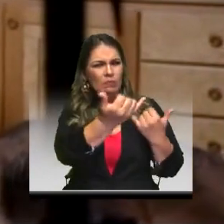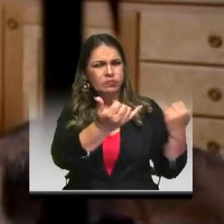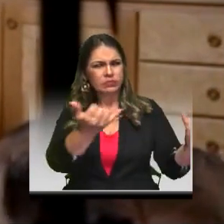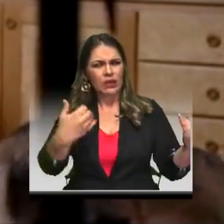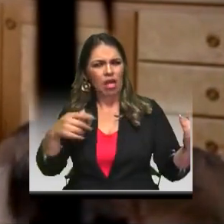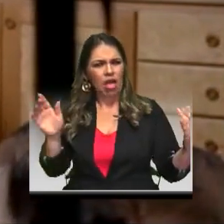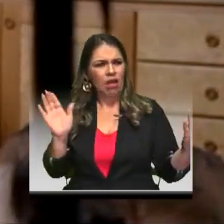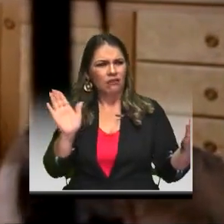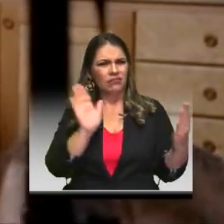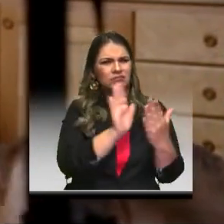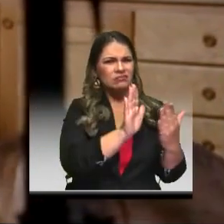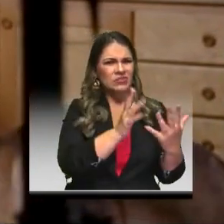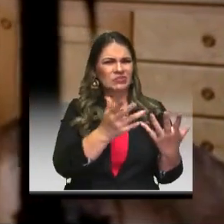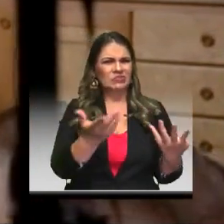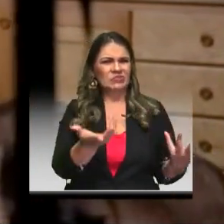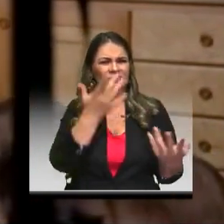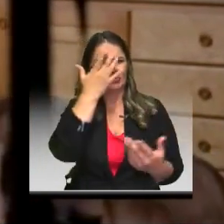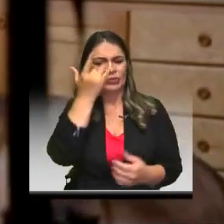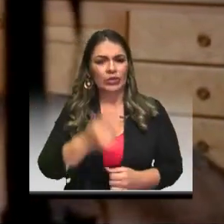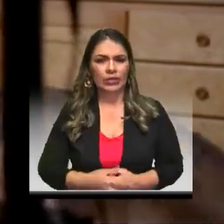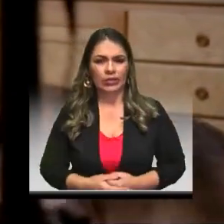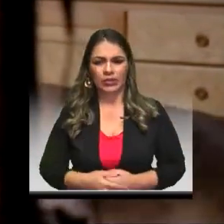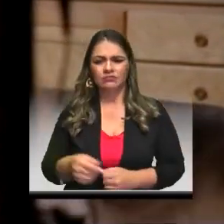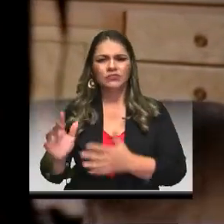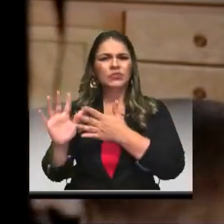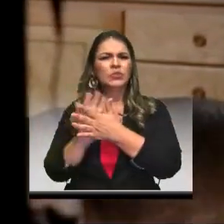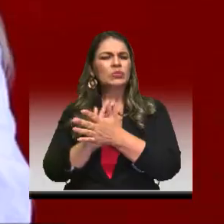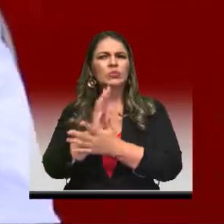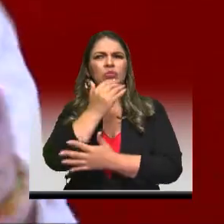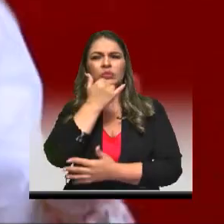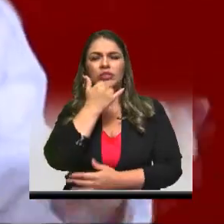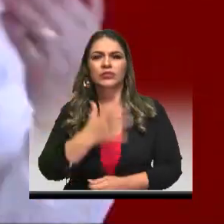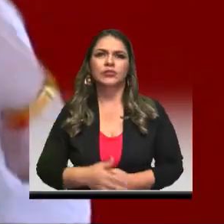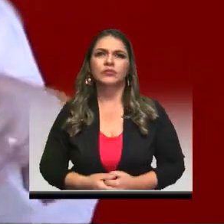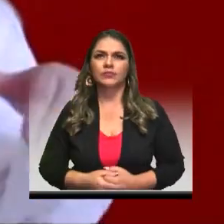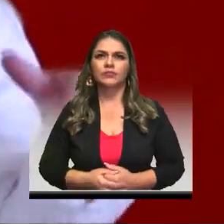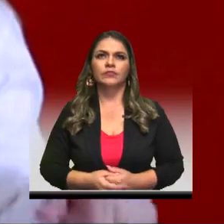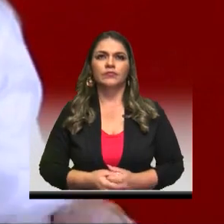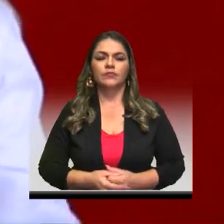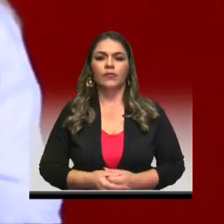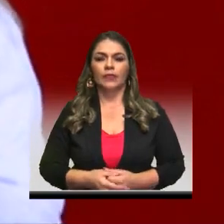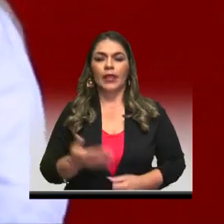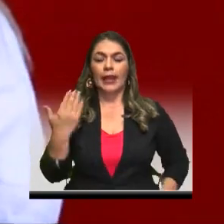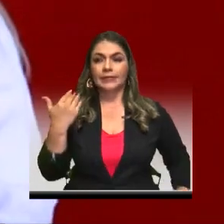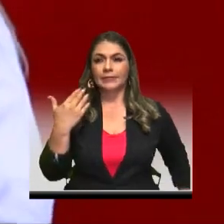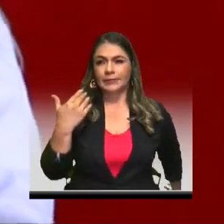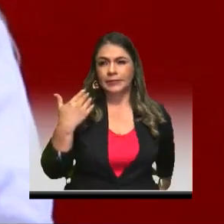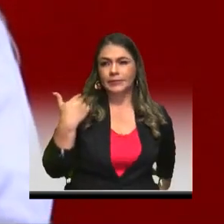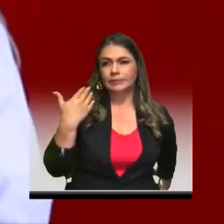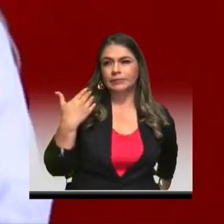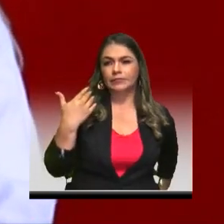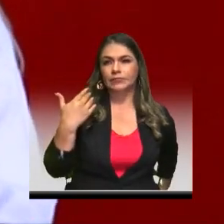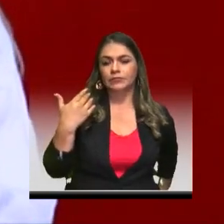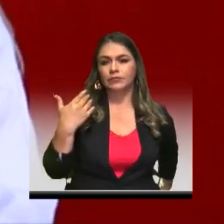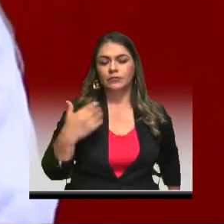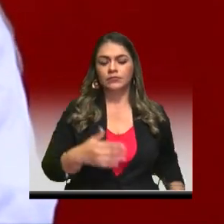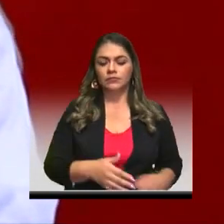violencia? Cuéntanos de ese episodio que vives a los 6 años. Ocurre que un día llego yo a los